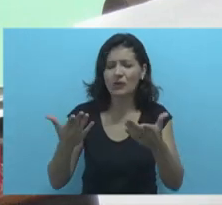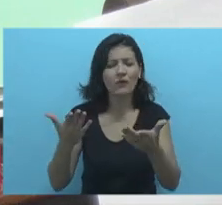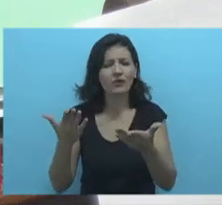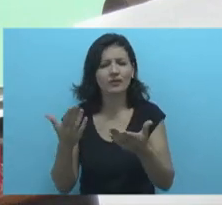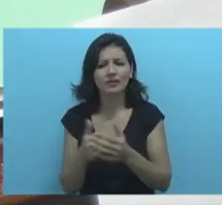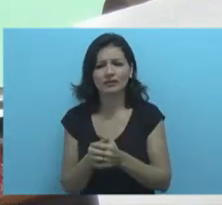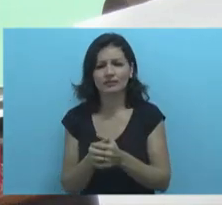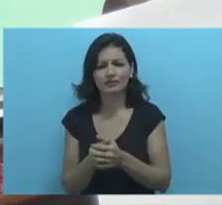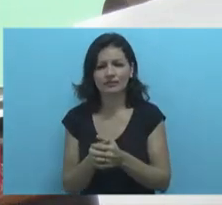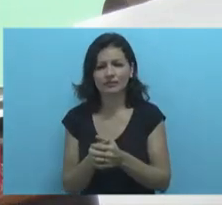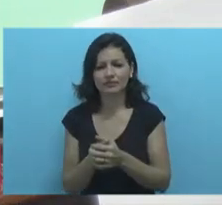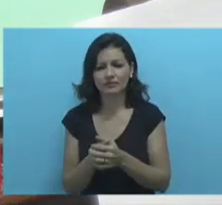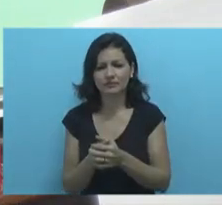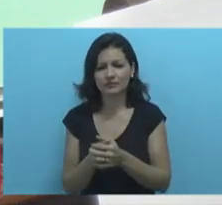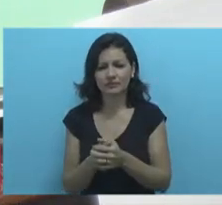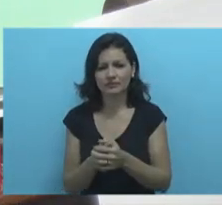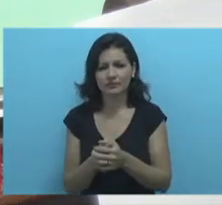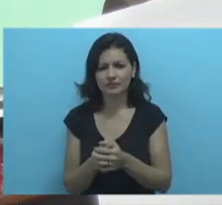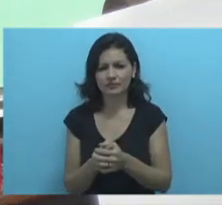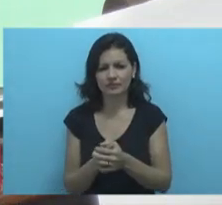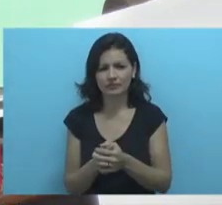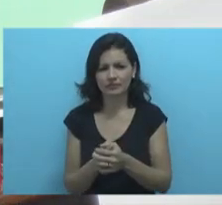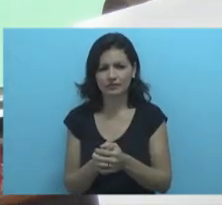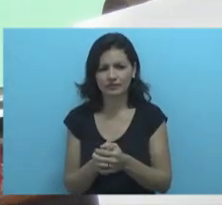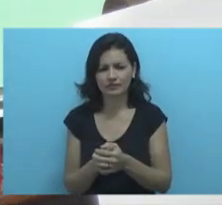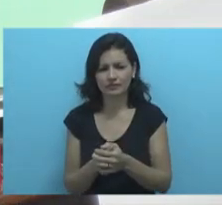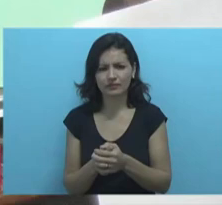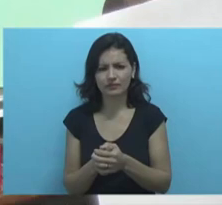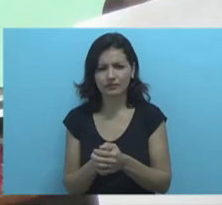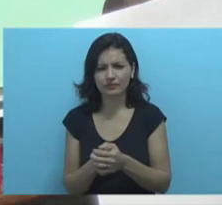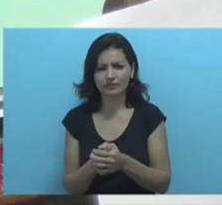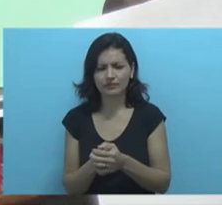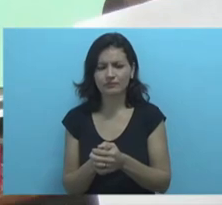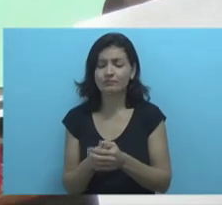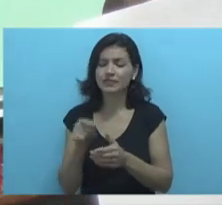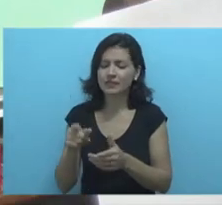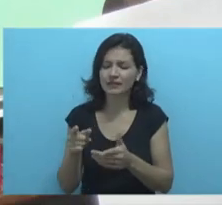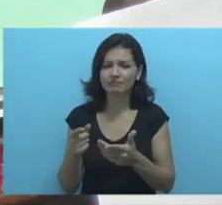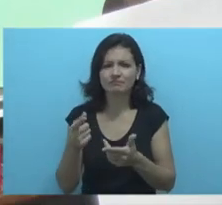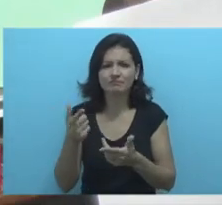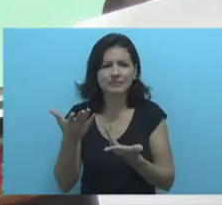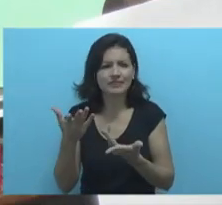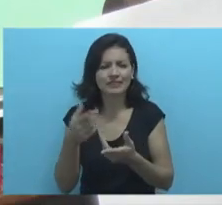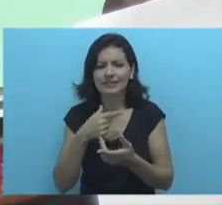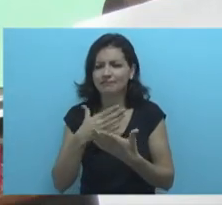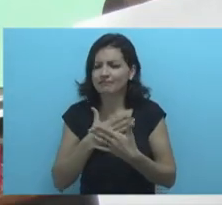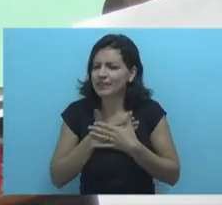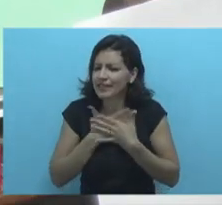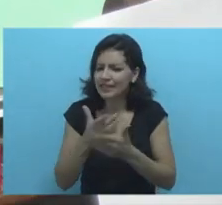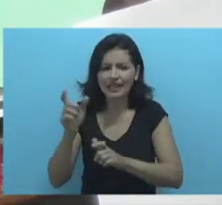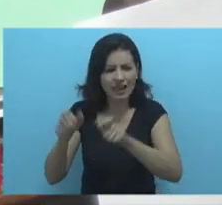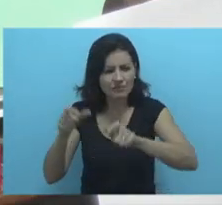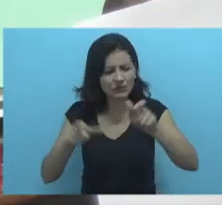de la gente que él después intentó y pudo representar. Esa dimensión humana